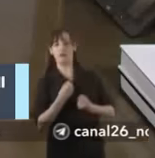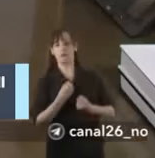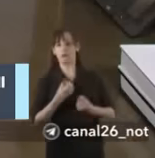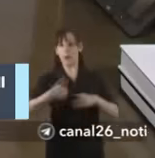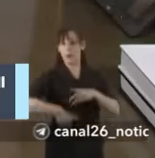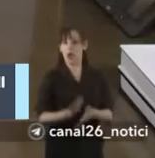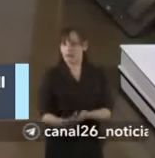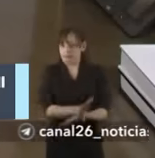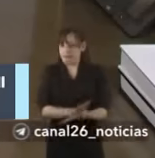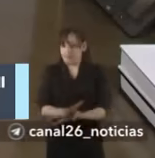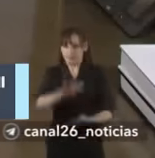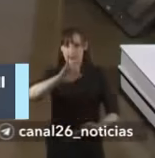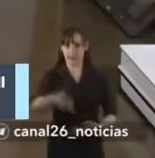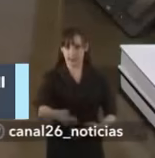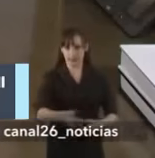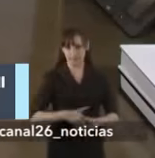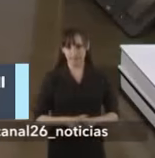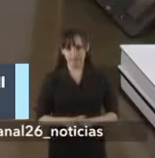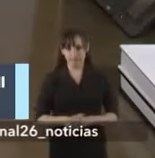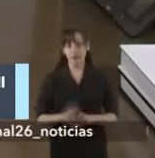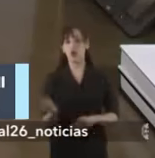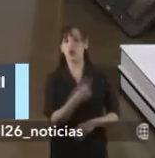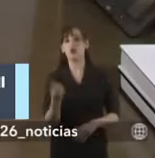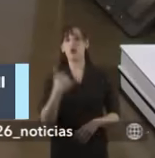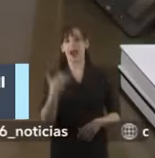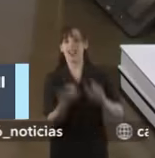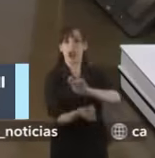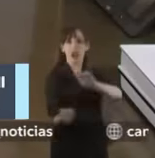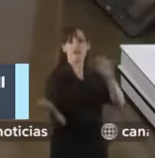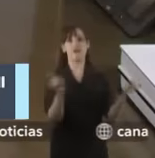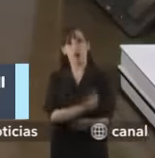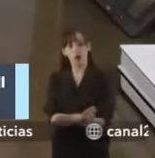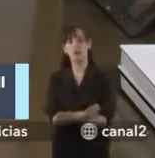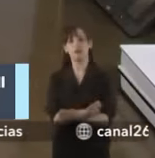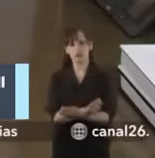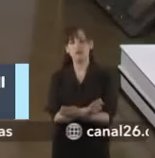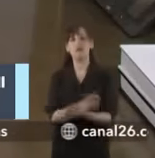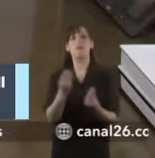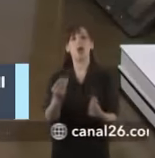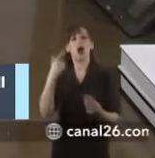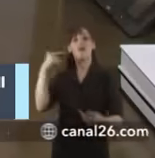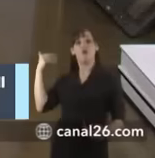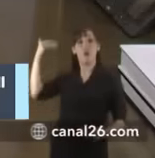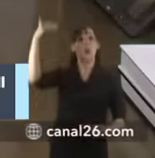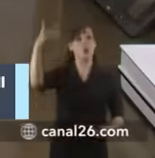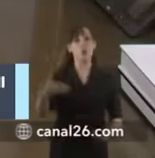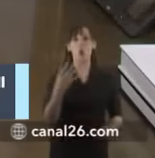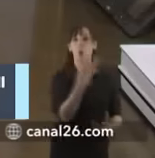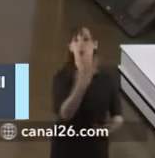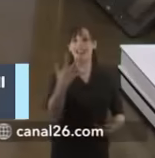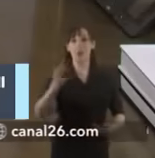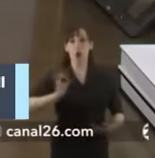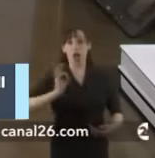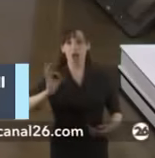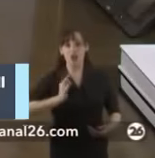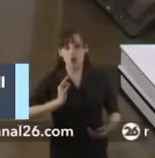nuestras reformas implicarían niveles de libertad económica que en un lapso de 45 años nos permitiría aspirar a multiplicar